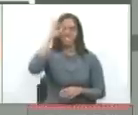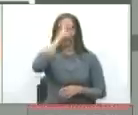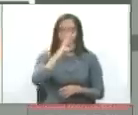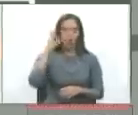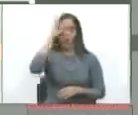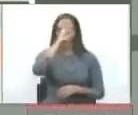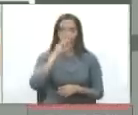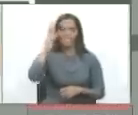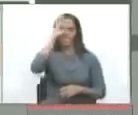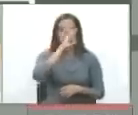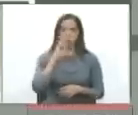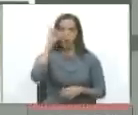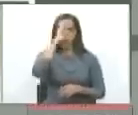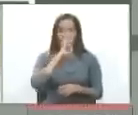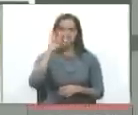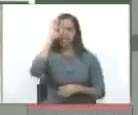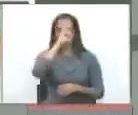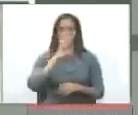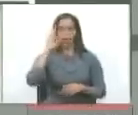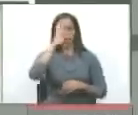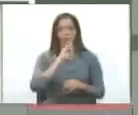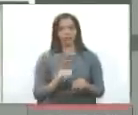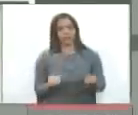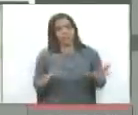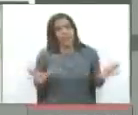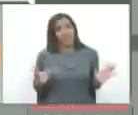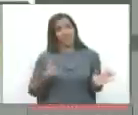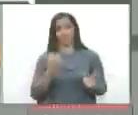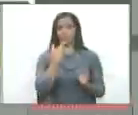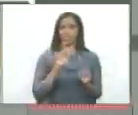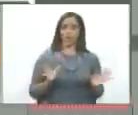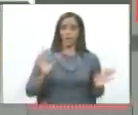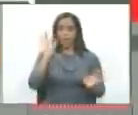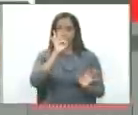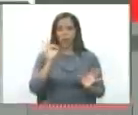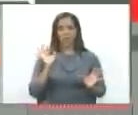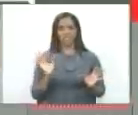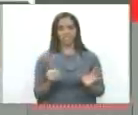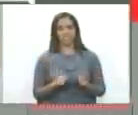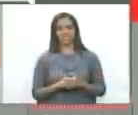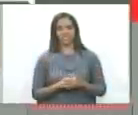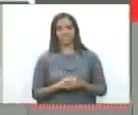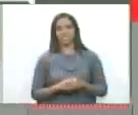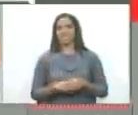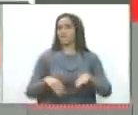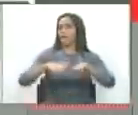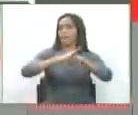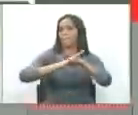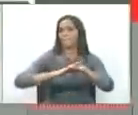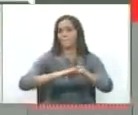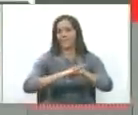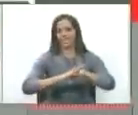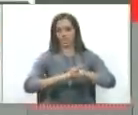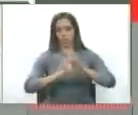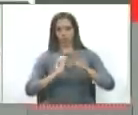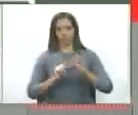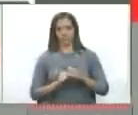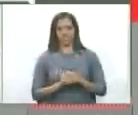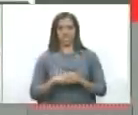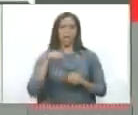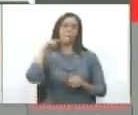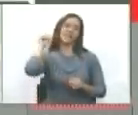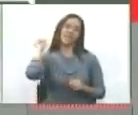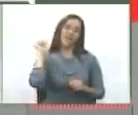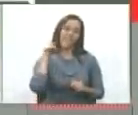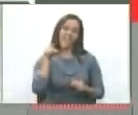Está bien, no le digo más Porky. Está bien. Y le pido excusas. Pero que él le pida